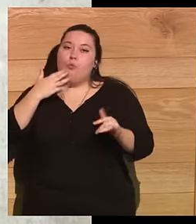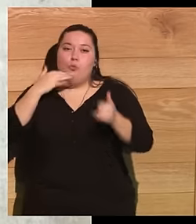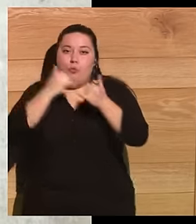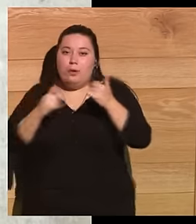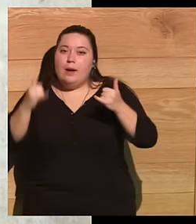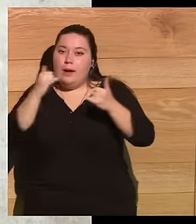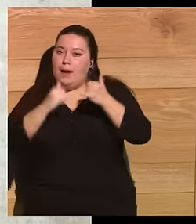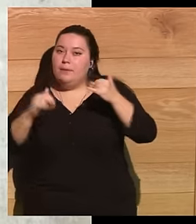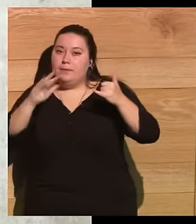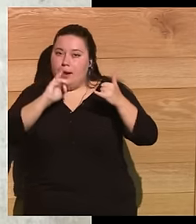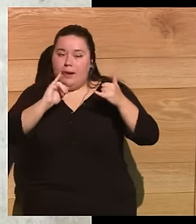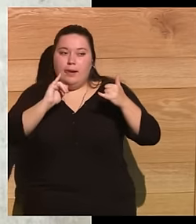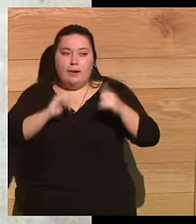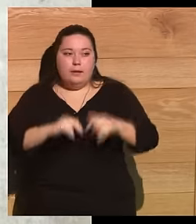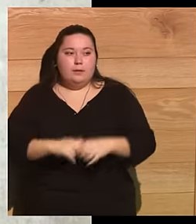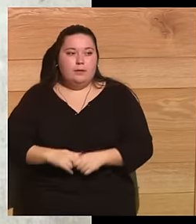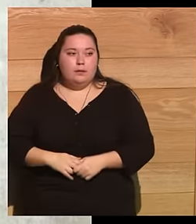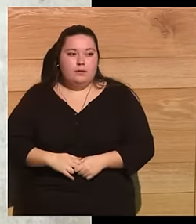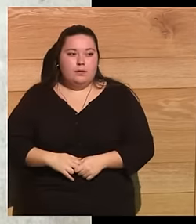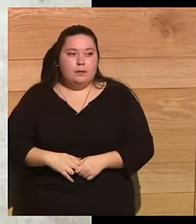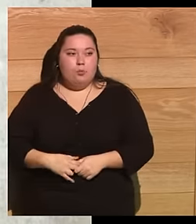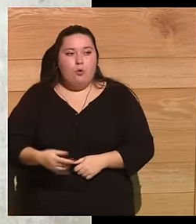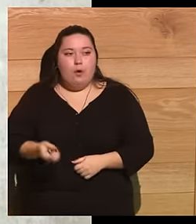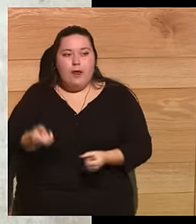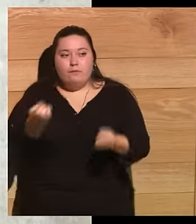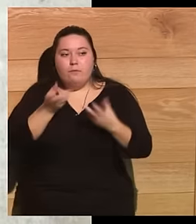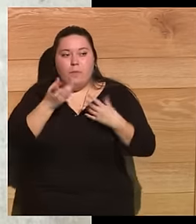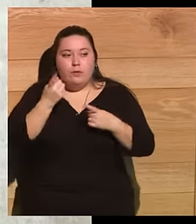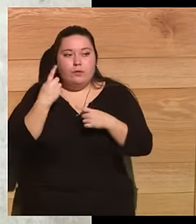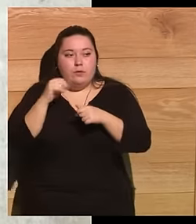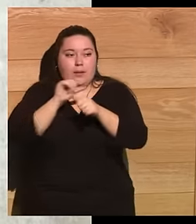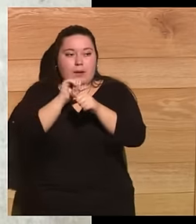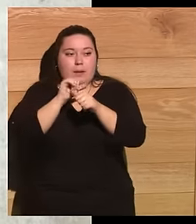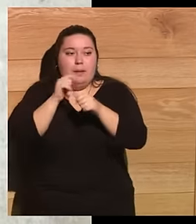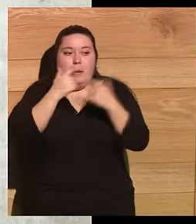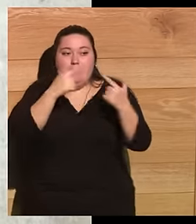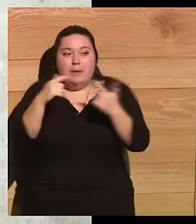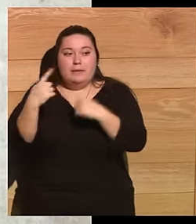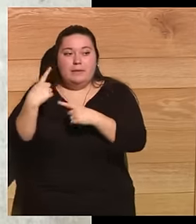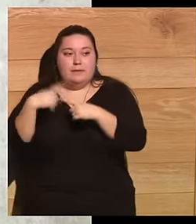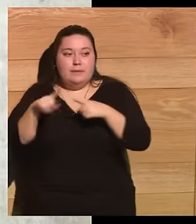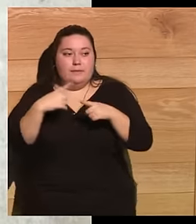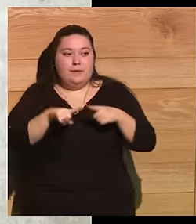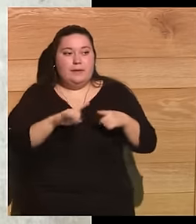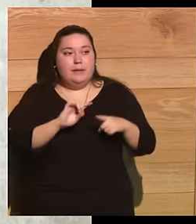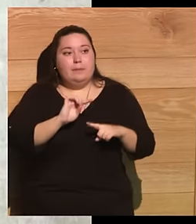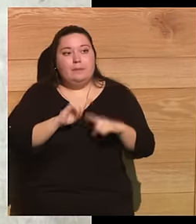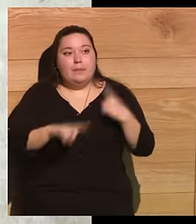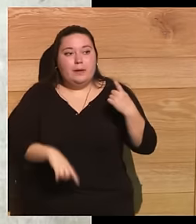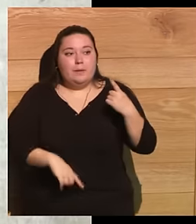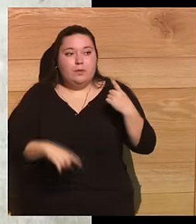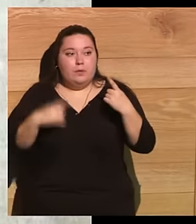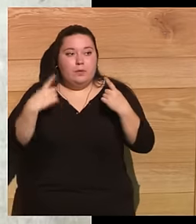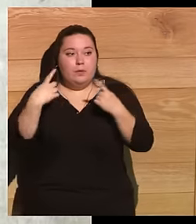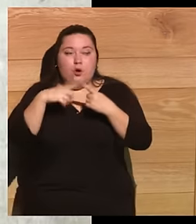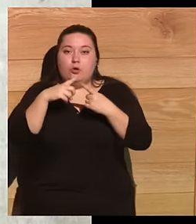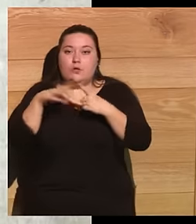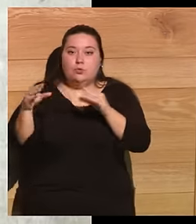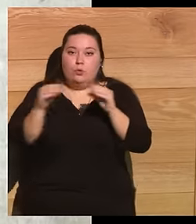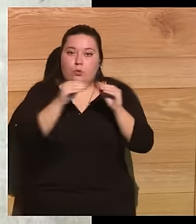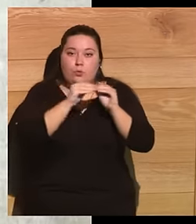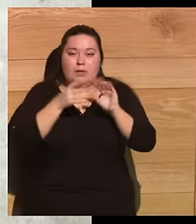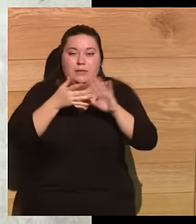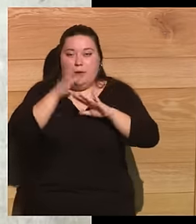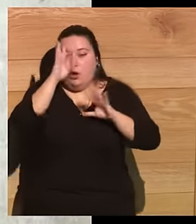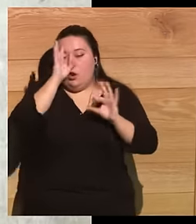cables que llevan los flujos de información de diferentes partes, y el primer ventrículo se llama el sensus communes, es decir, el